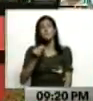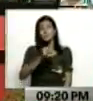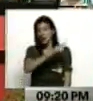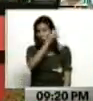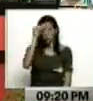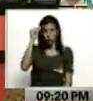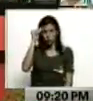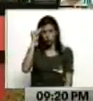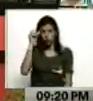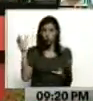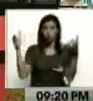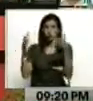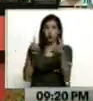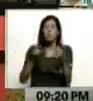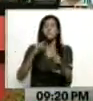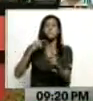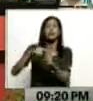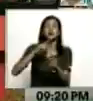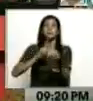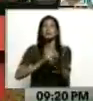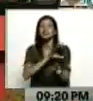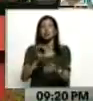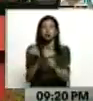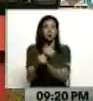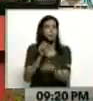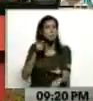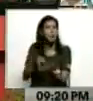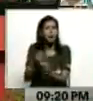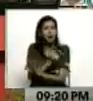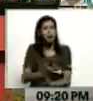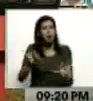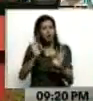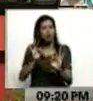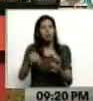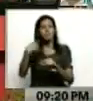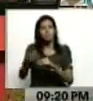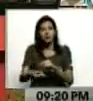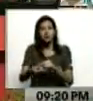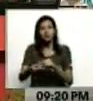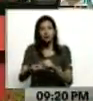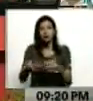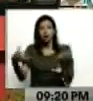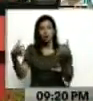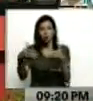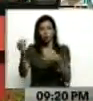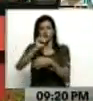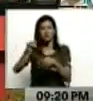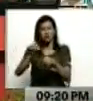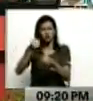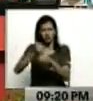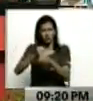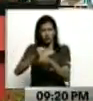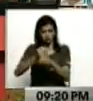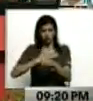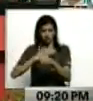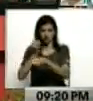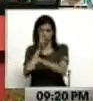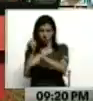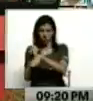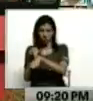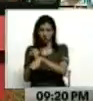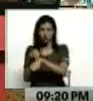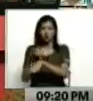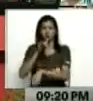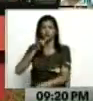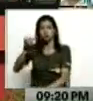su combo más de 3500 trabajadores no le han pagado también mañana el sindicato nuestro de la asamblea